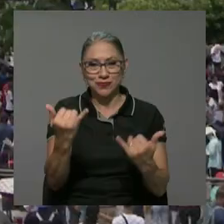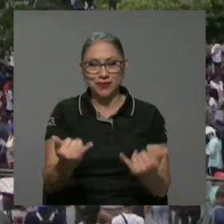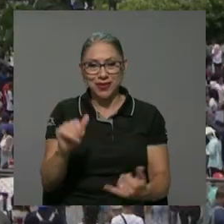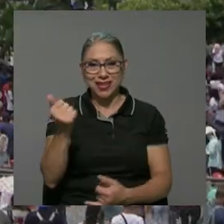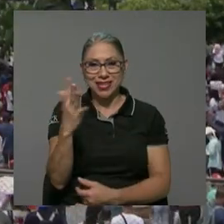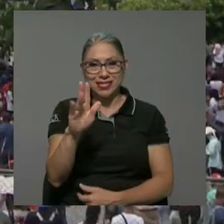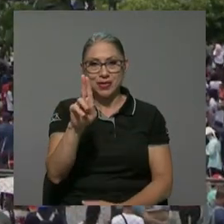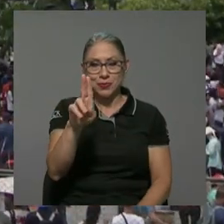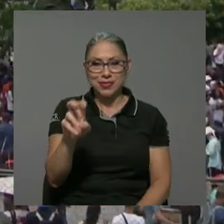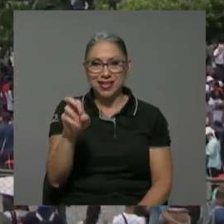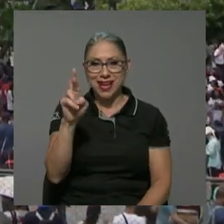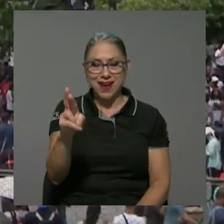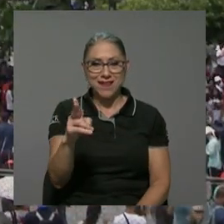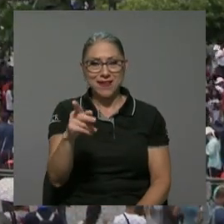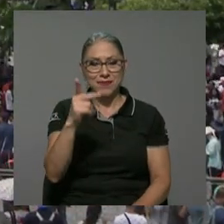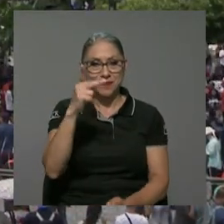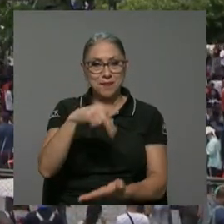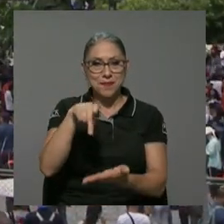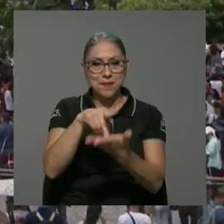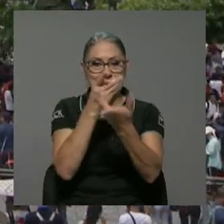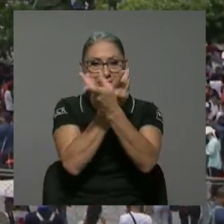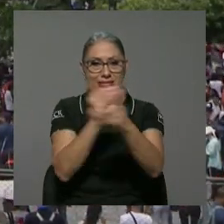democracia.